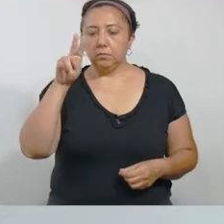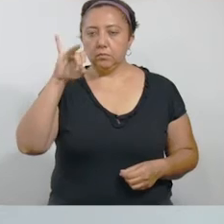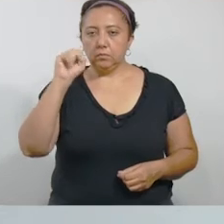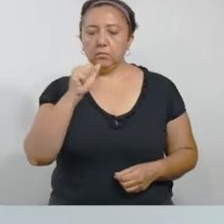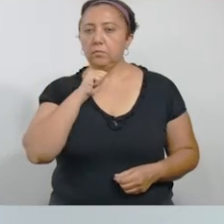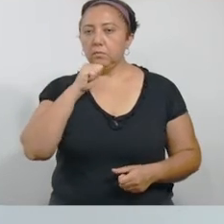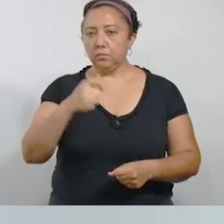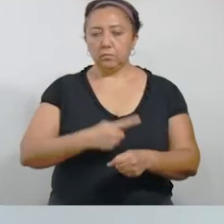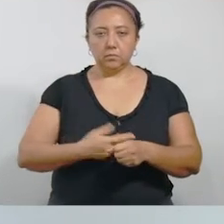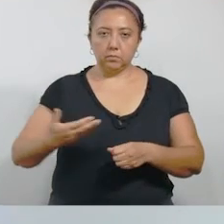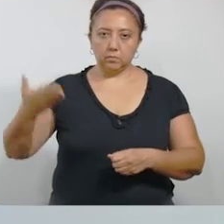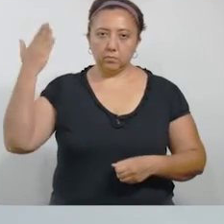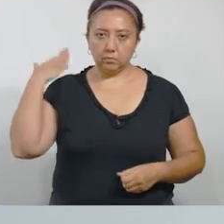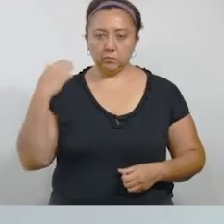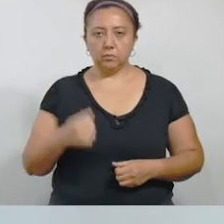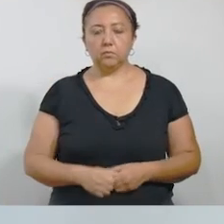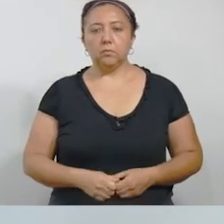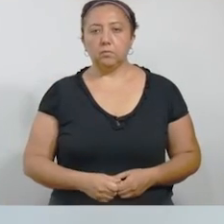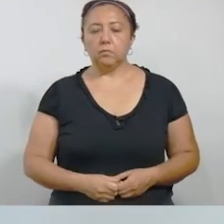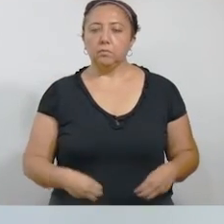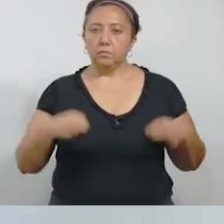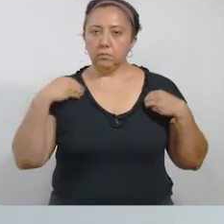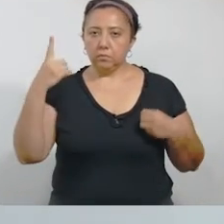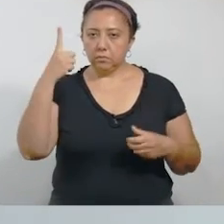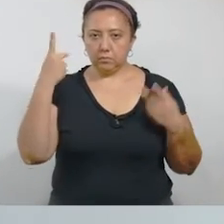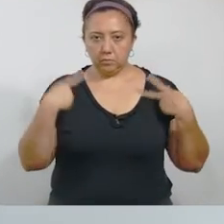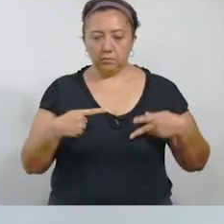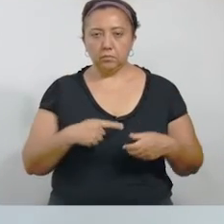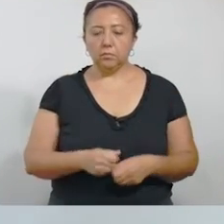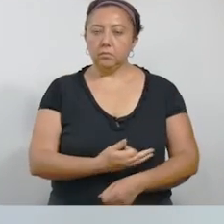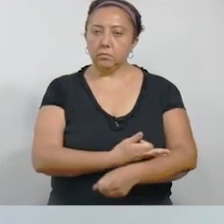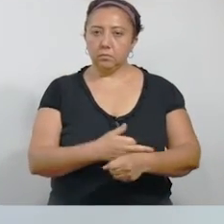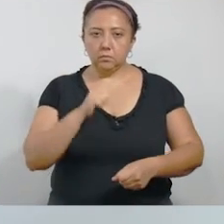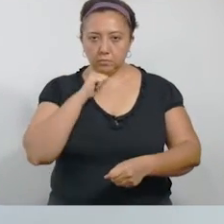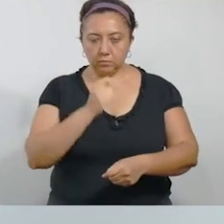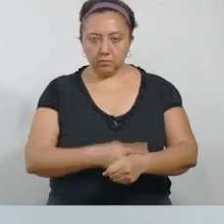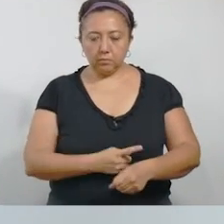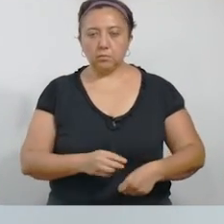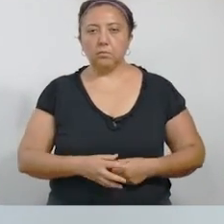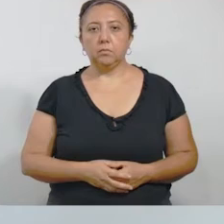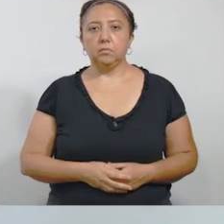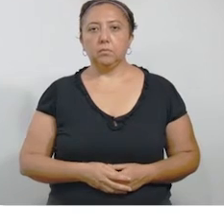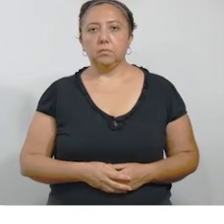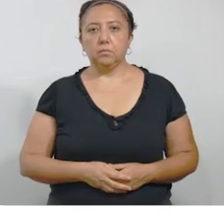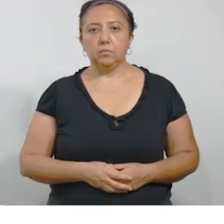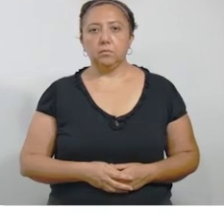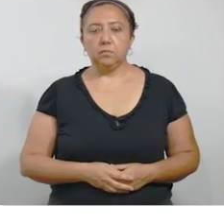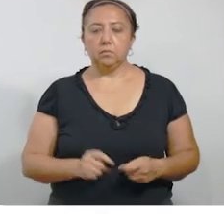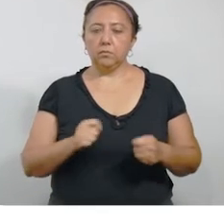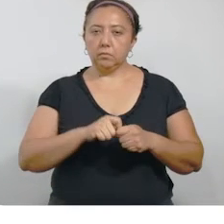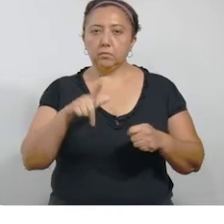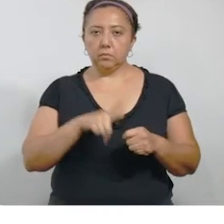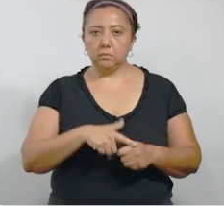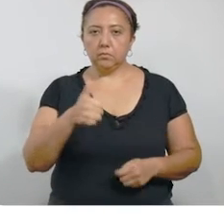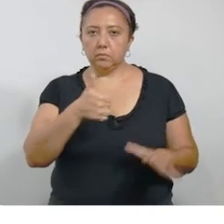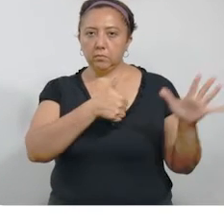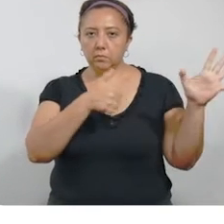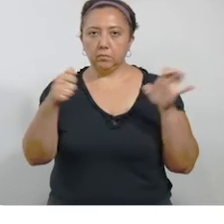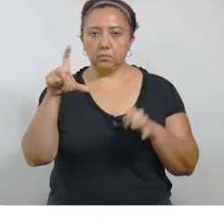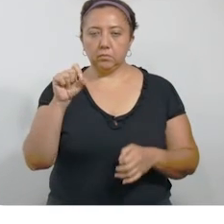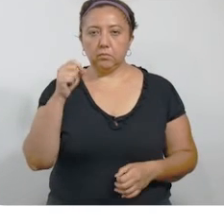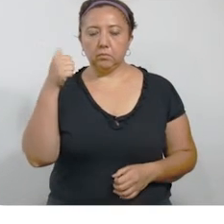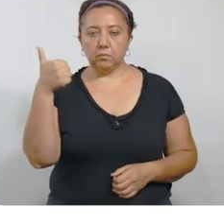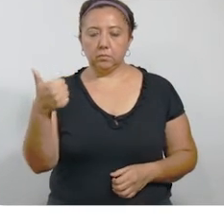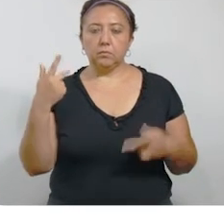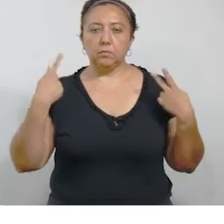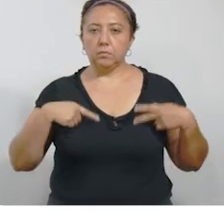sin reporte de enfermedades previas. Convivía con un contacto, el cual hasta el momento se reporta asintomático. En total, son 626